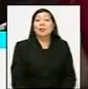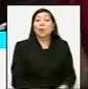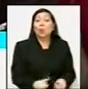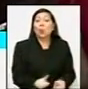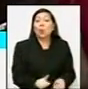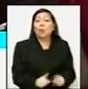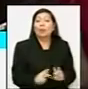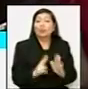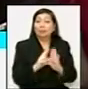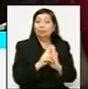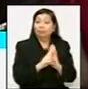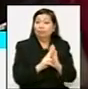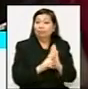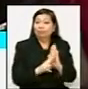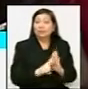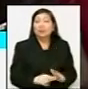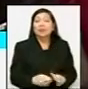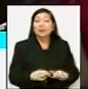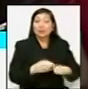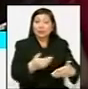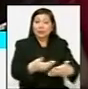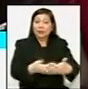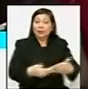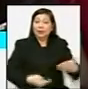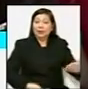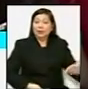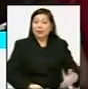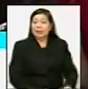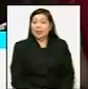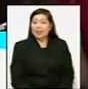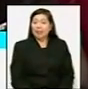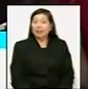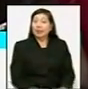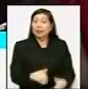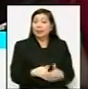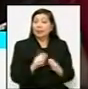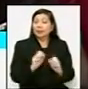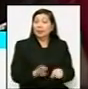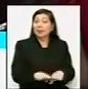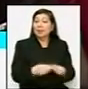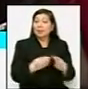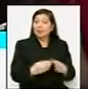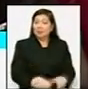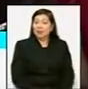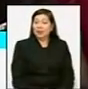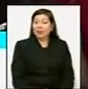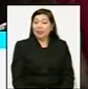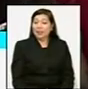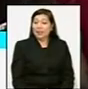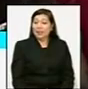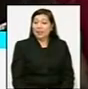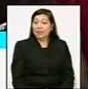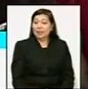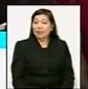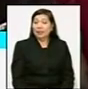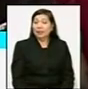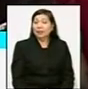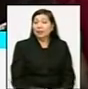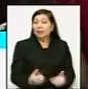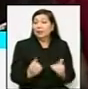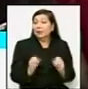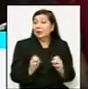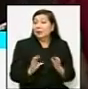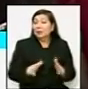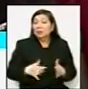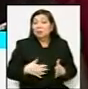el registro, el padrón de electoral está abierto. Entonces, esa circunstancia